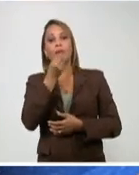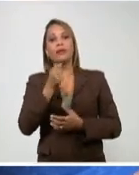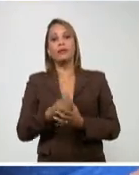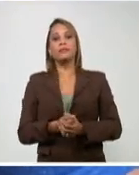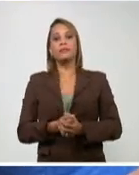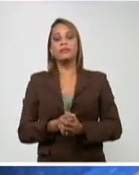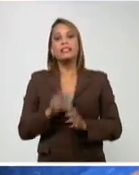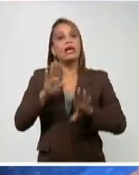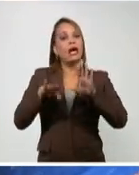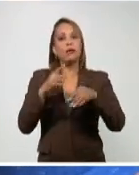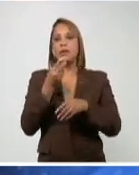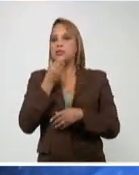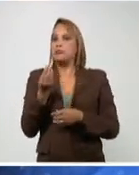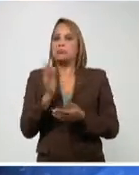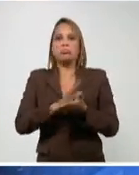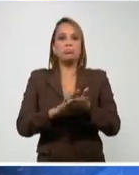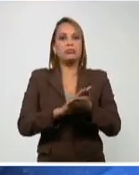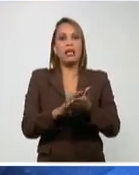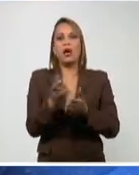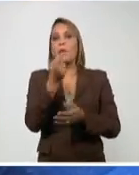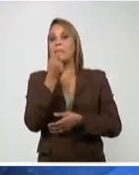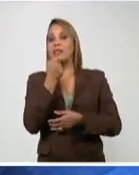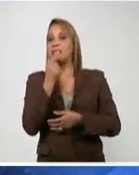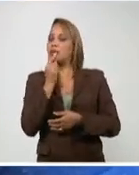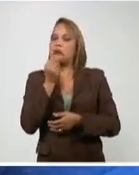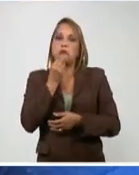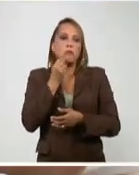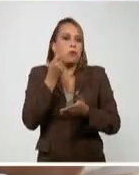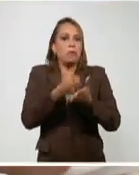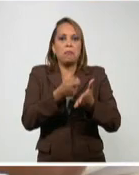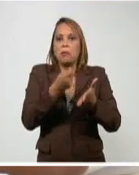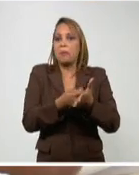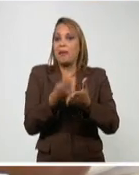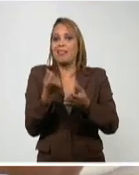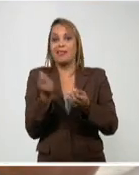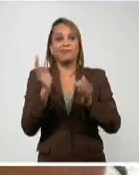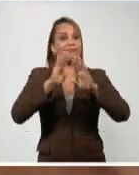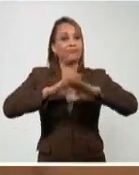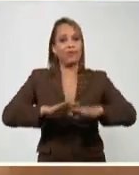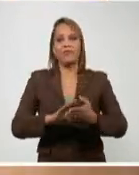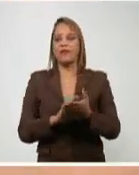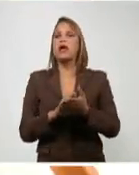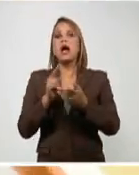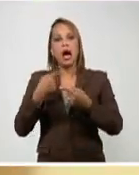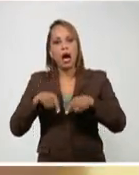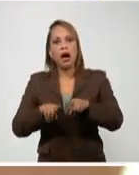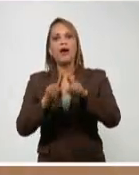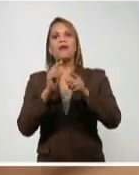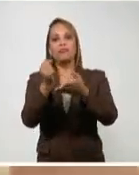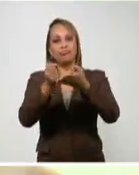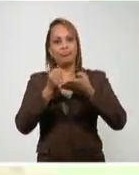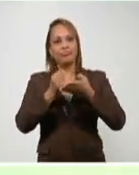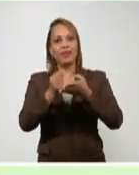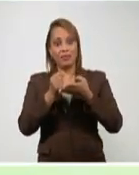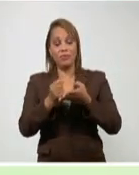A veces no tenía ni para comprar los medicamentos de ella, de la farmacia. Con la ayuda que me están dando,